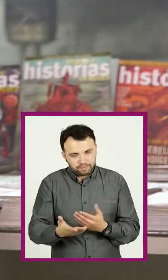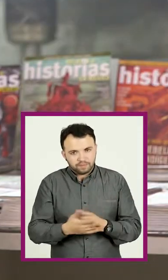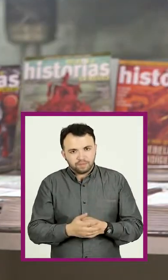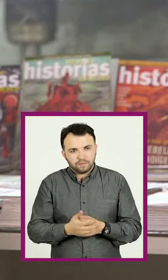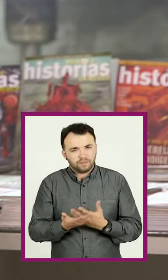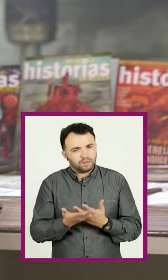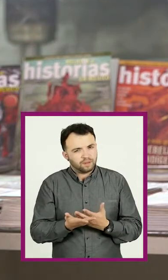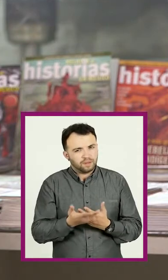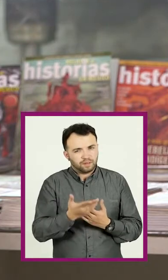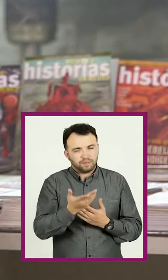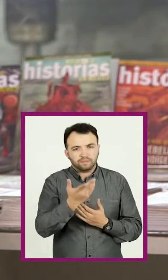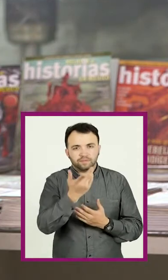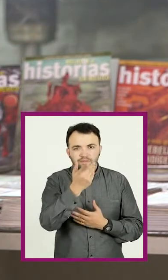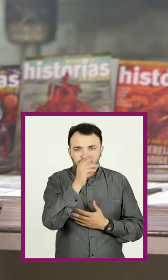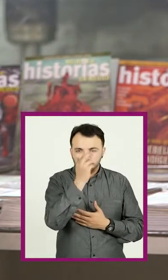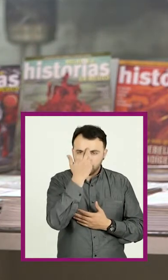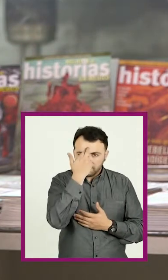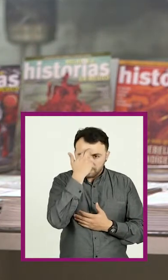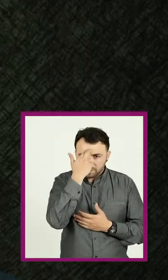por la invitación.